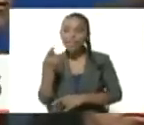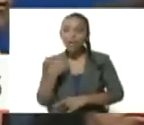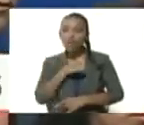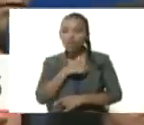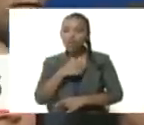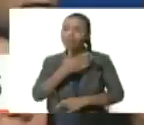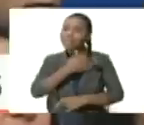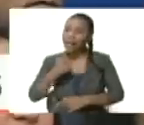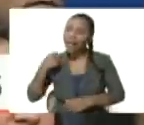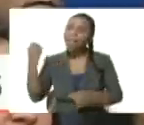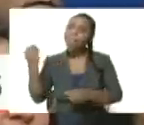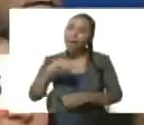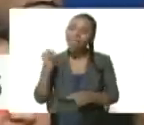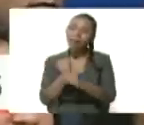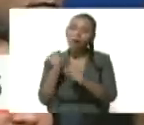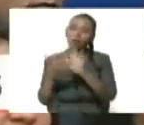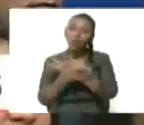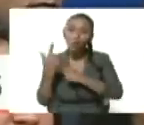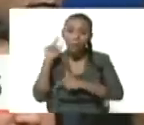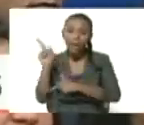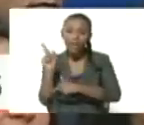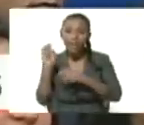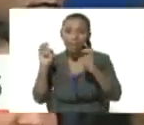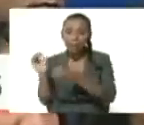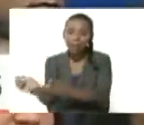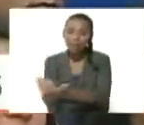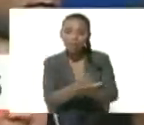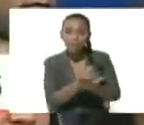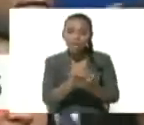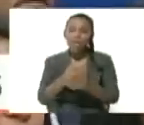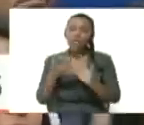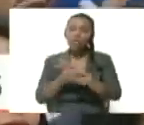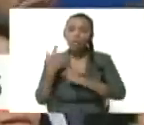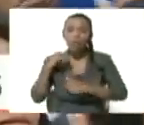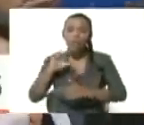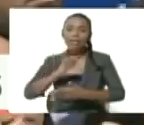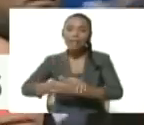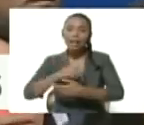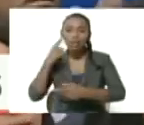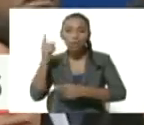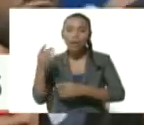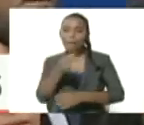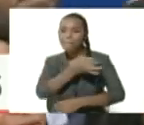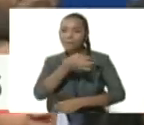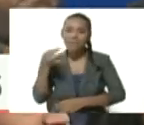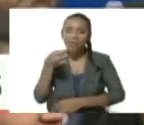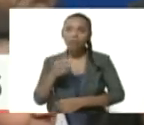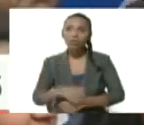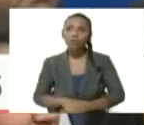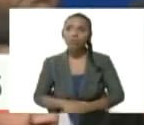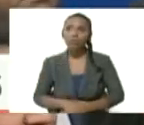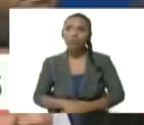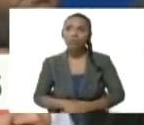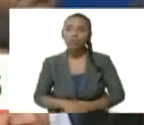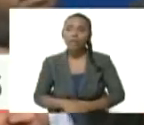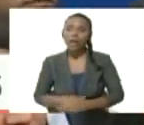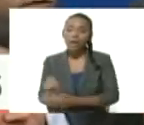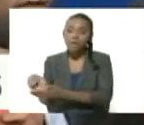planteando municipalizar la base de datos de contribuyentes del SENIA para ser más eficaces en la